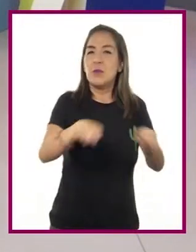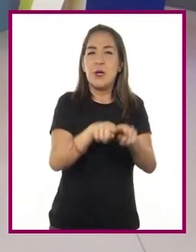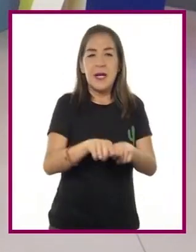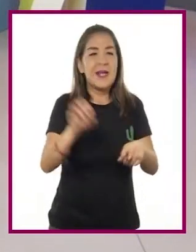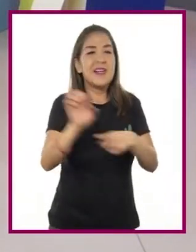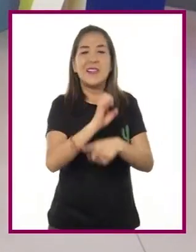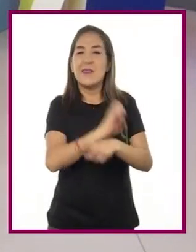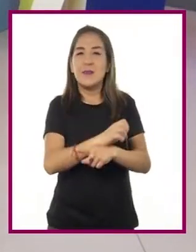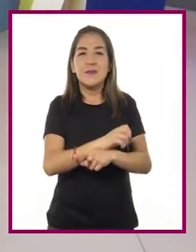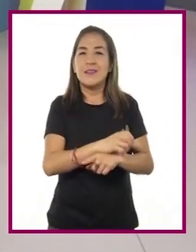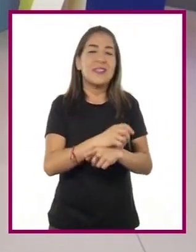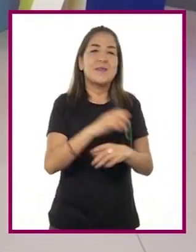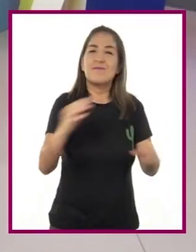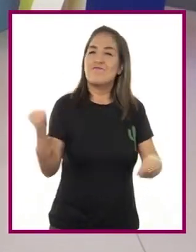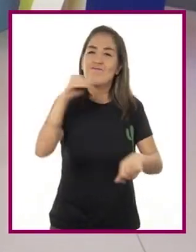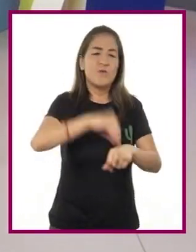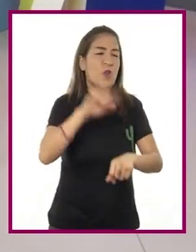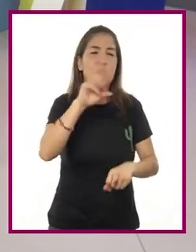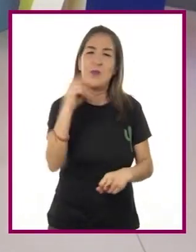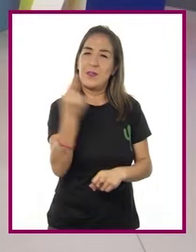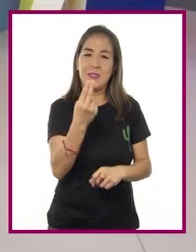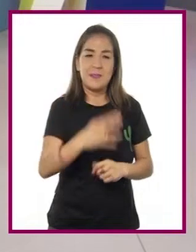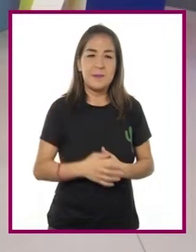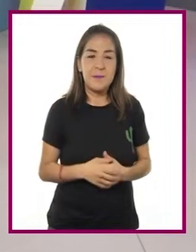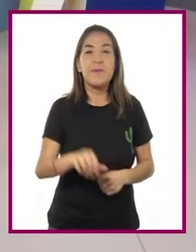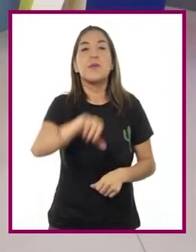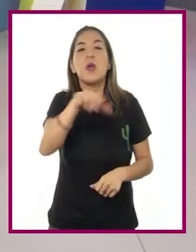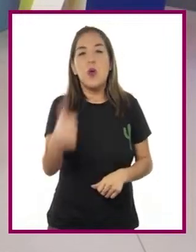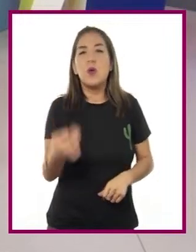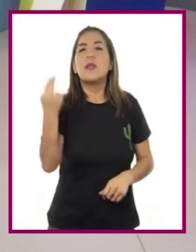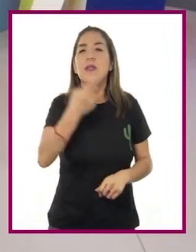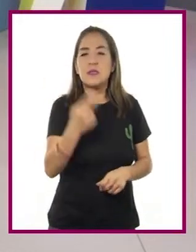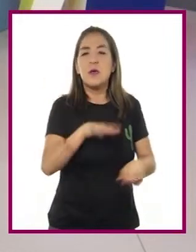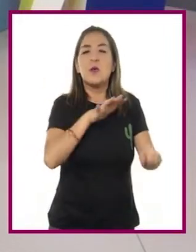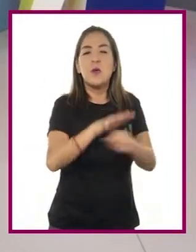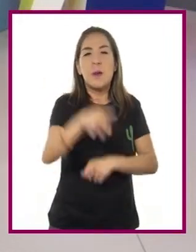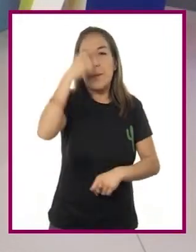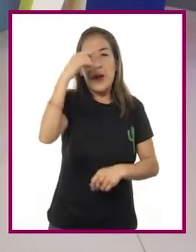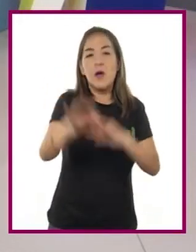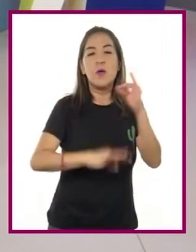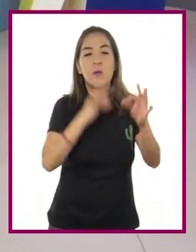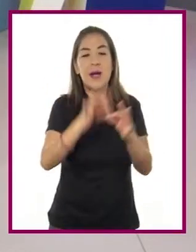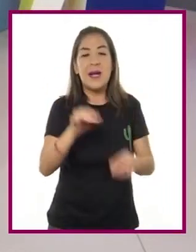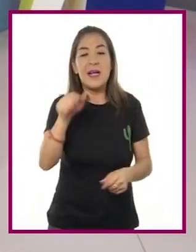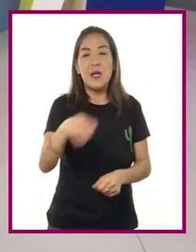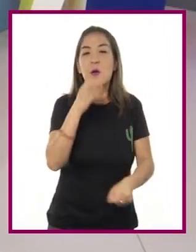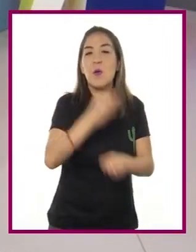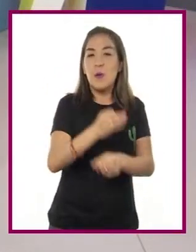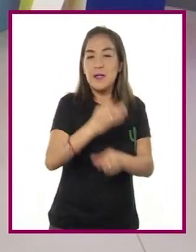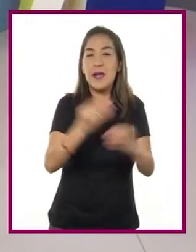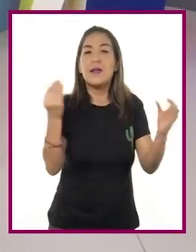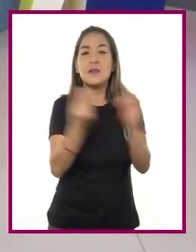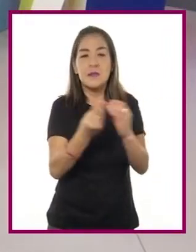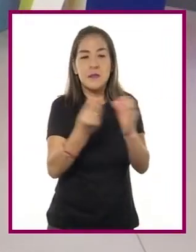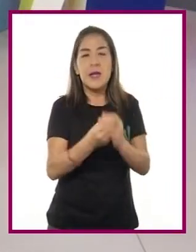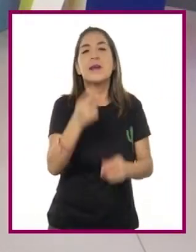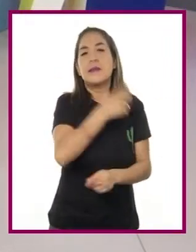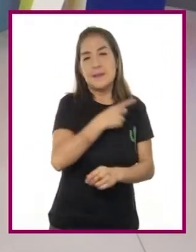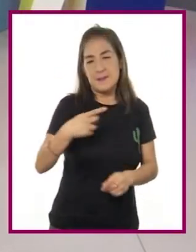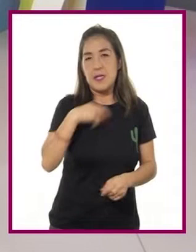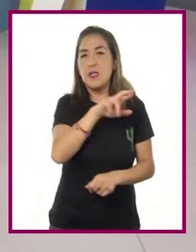no es necesario colocarlo. Otra cosa que necesitamos para cumplir con los propósitos de esta sesión es reconocer